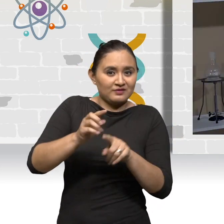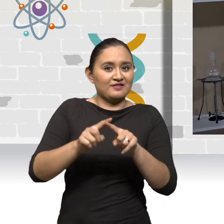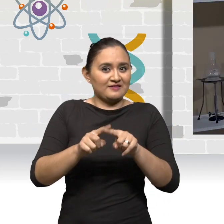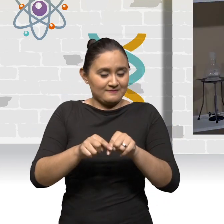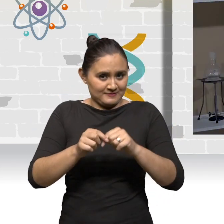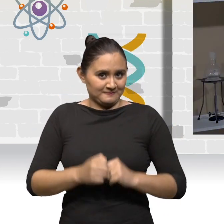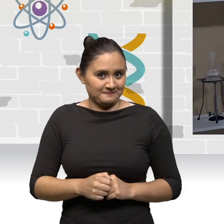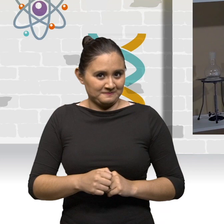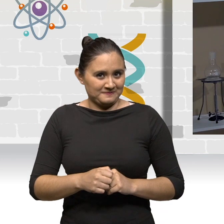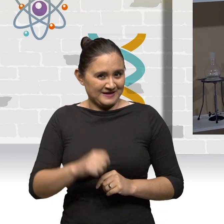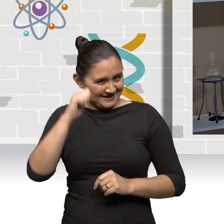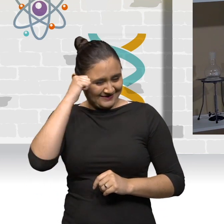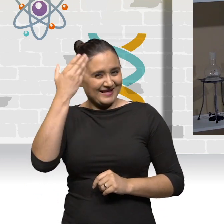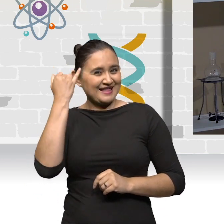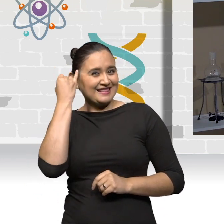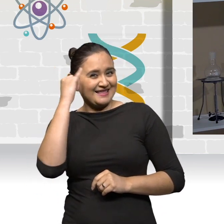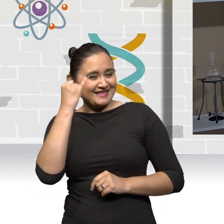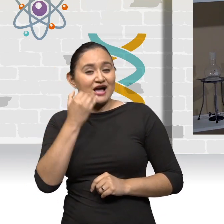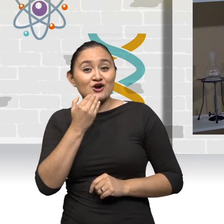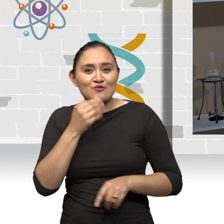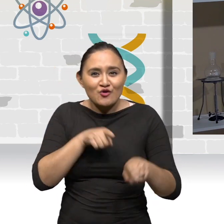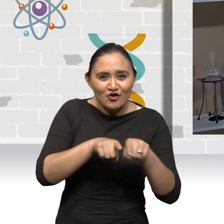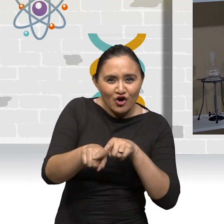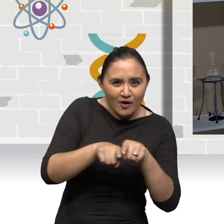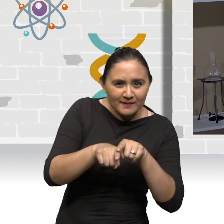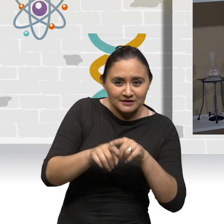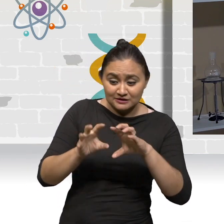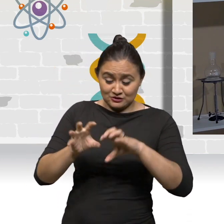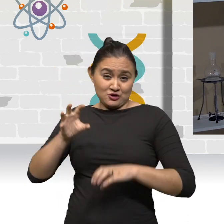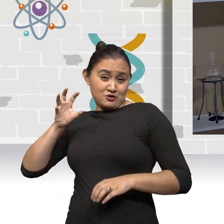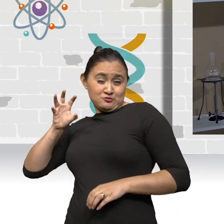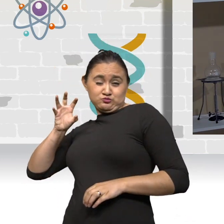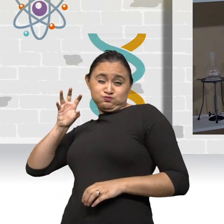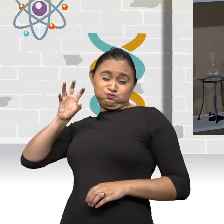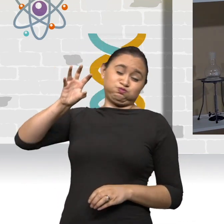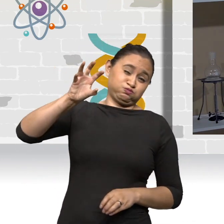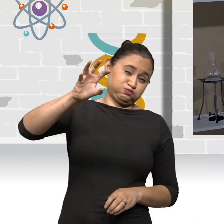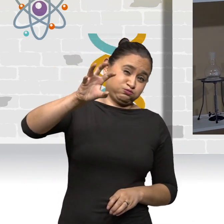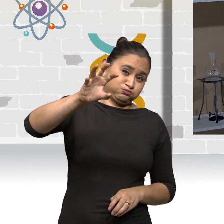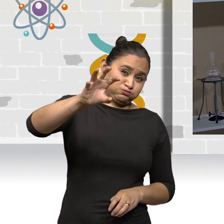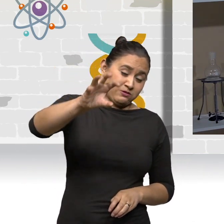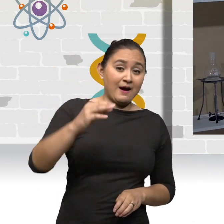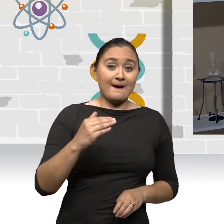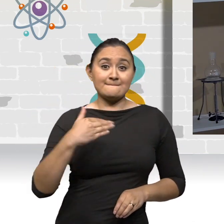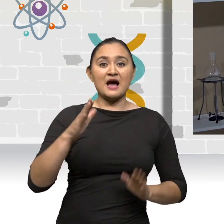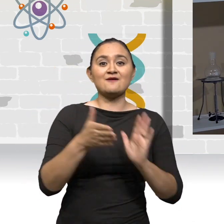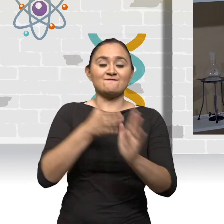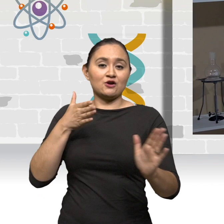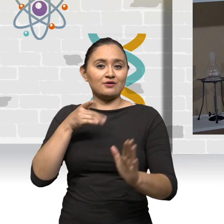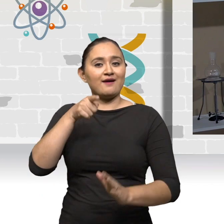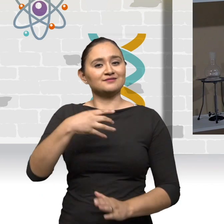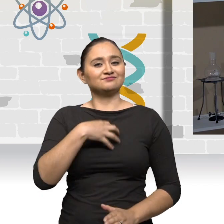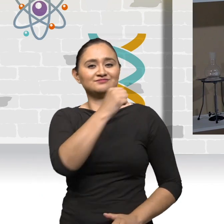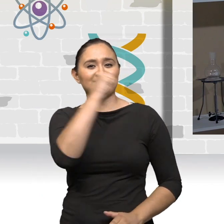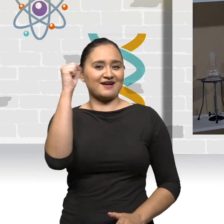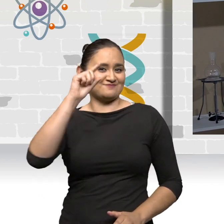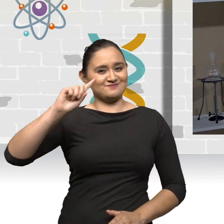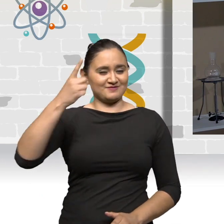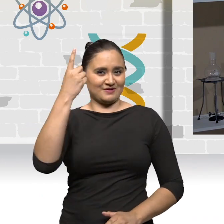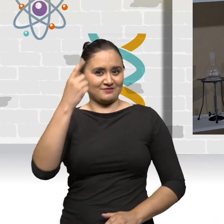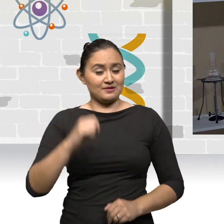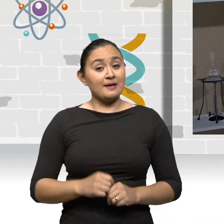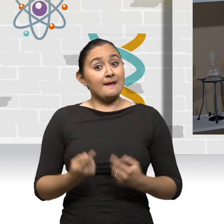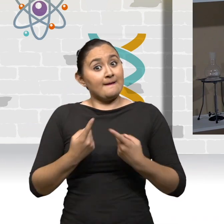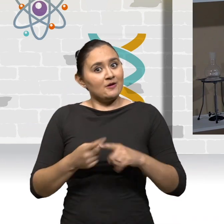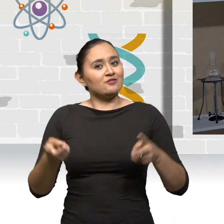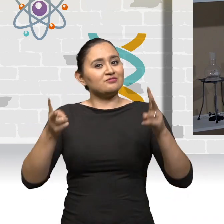a la competencia de tus amigos, podemos decir que ganará el que le aplique mayor velocidad al lanzamiento, que es obvio, pero también podemos